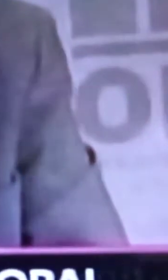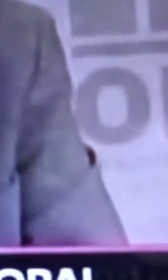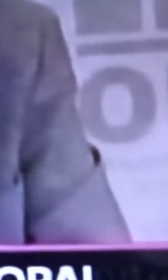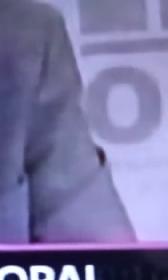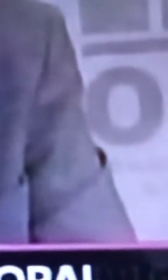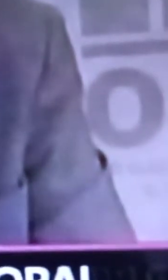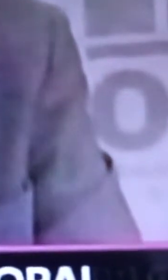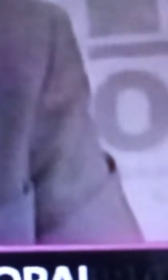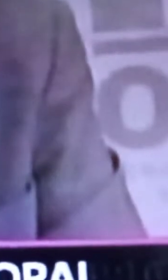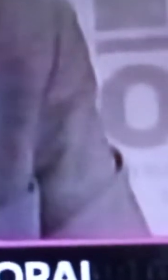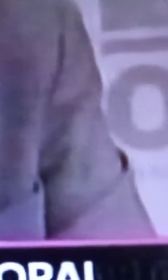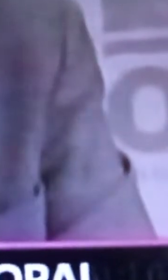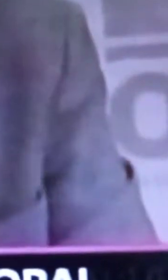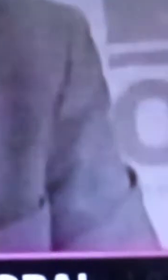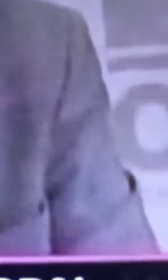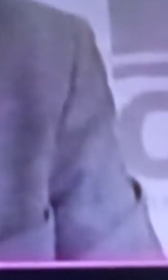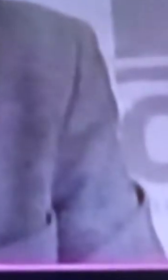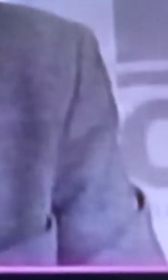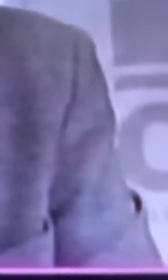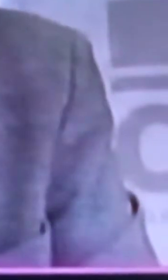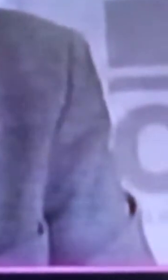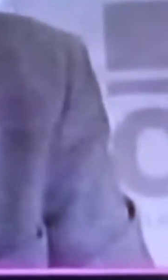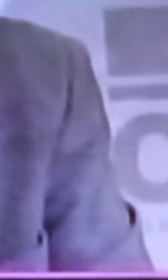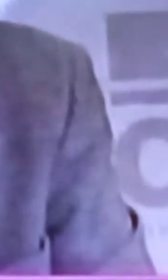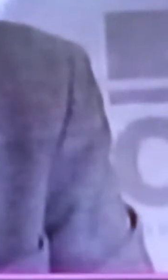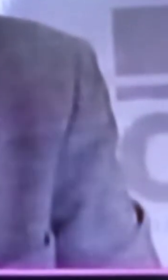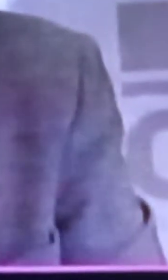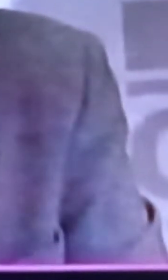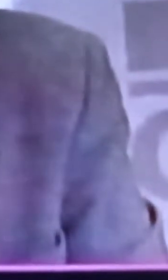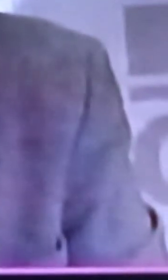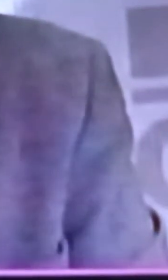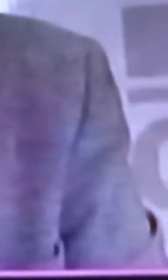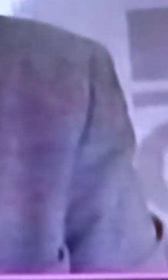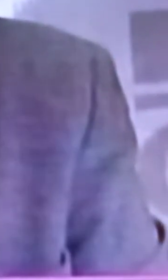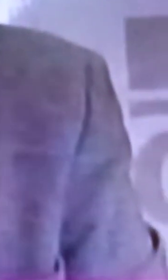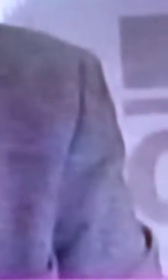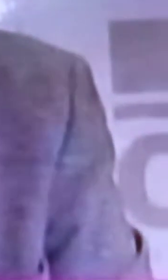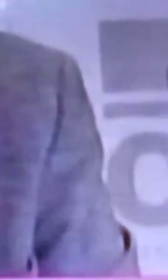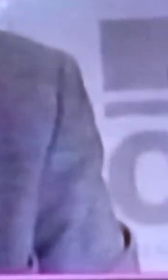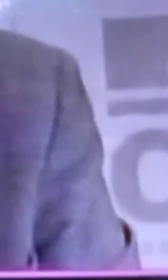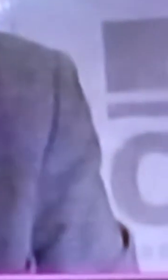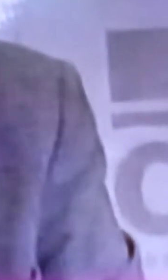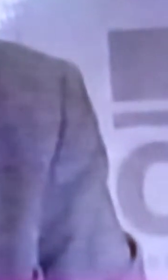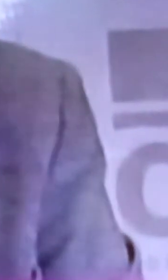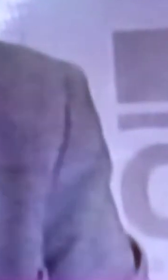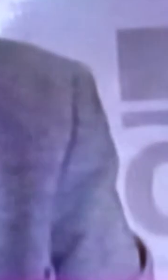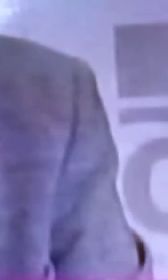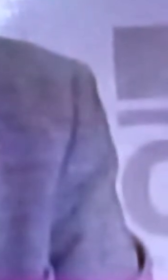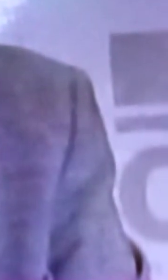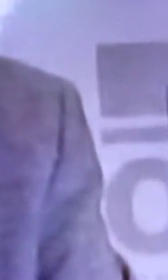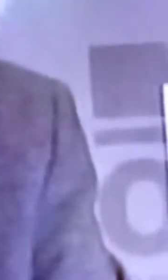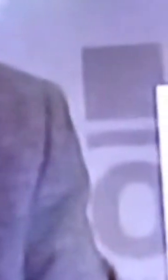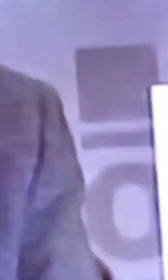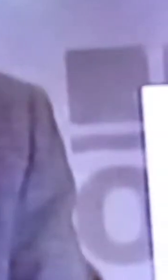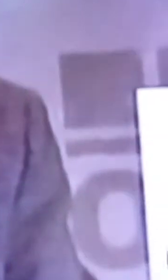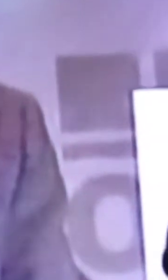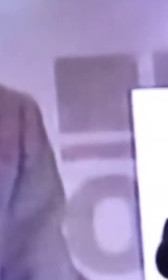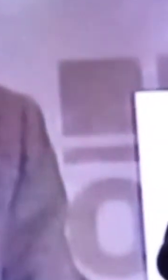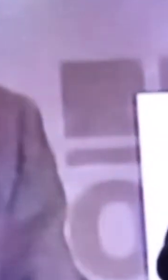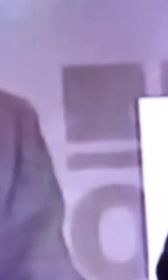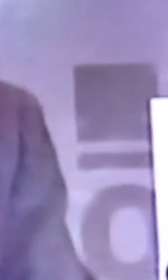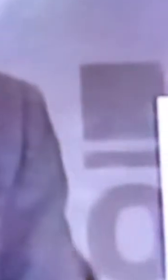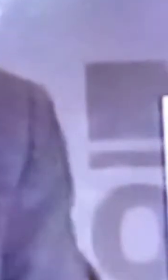jornada de votación, numerosas exhortaciones para que la ciudadanía aguarde con calma el